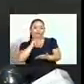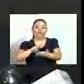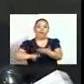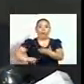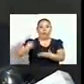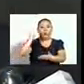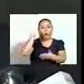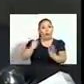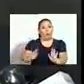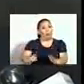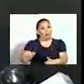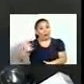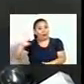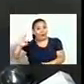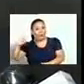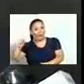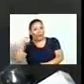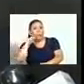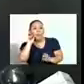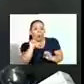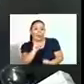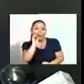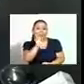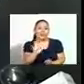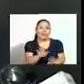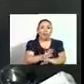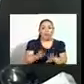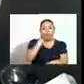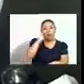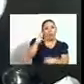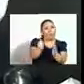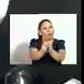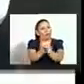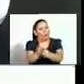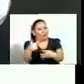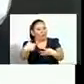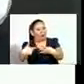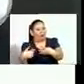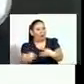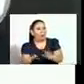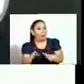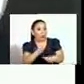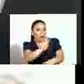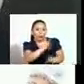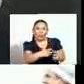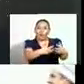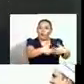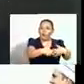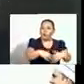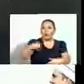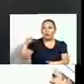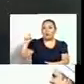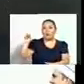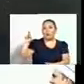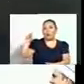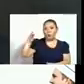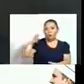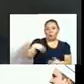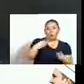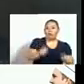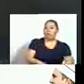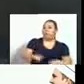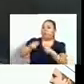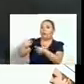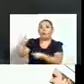hecho que la Fiscalía, lo único que pudo decir que para ellos era delito es porque alguien de la empresa Centrum llevó documentos al